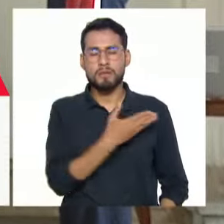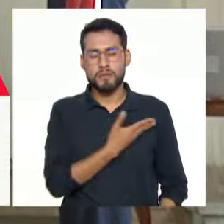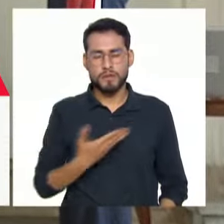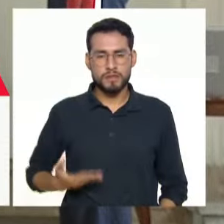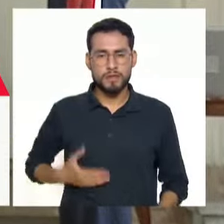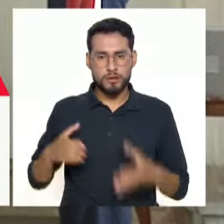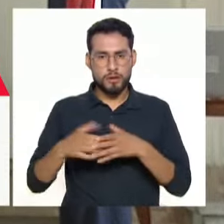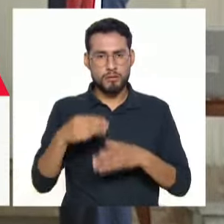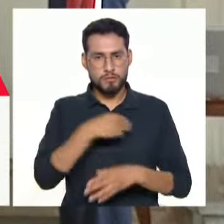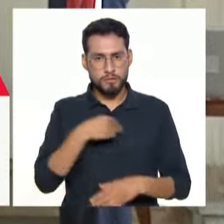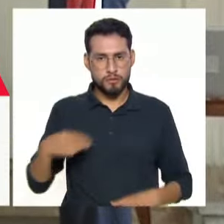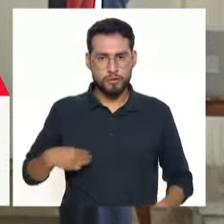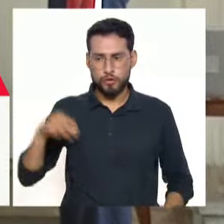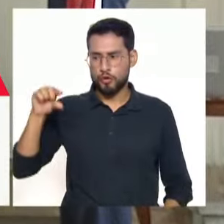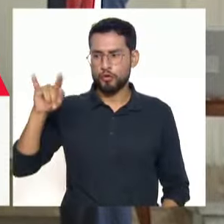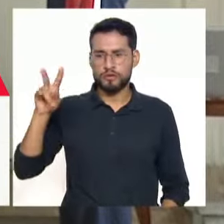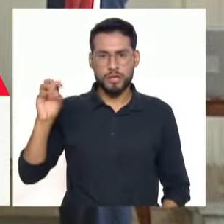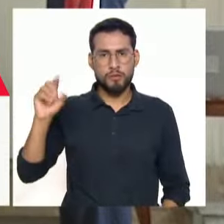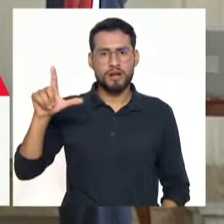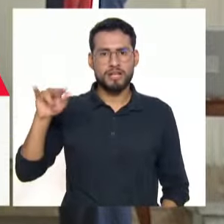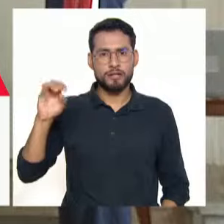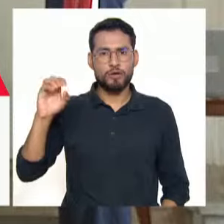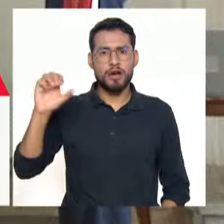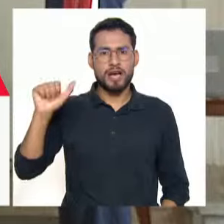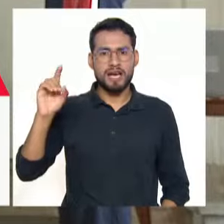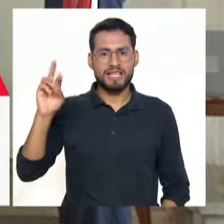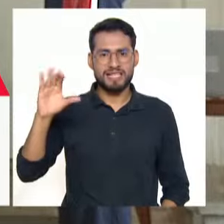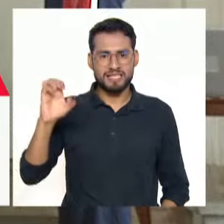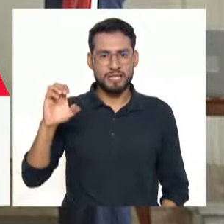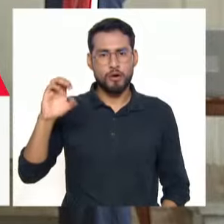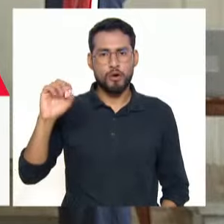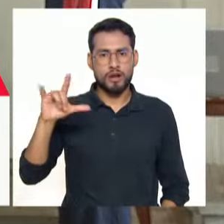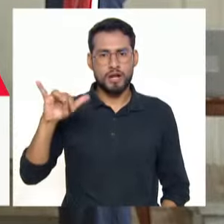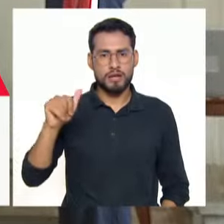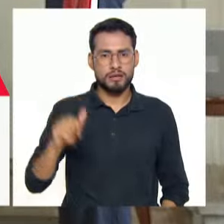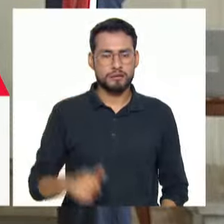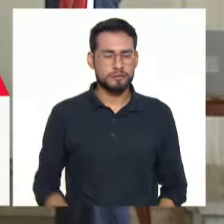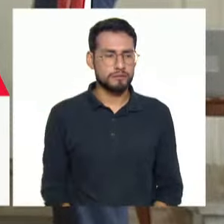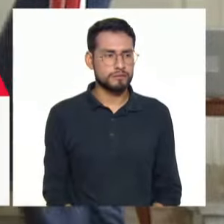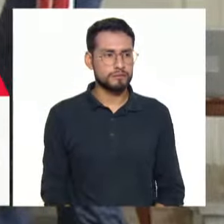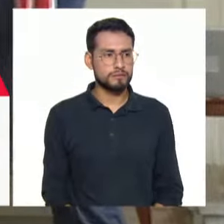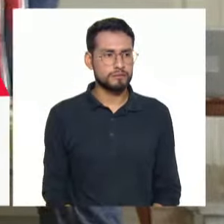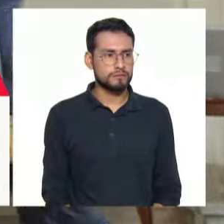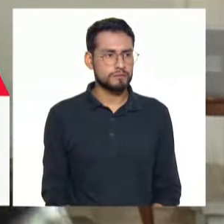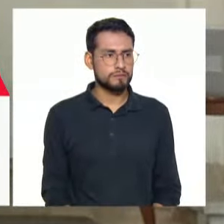de la República. Gustavo Lino Adriansén Olaya, Presidente del Consejo de Ministros.